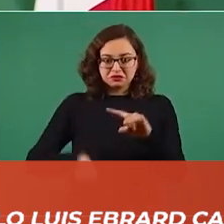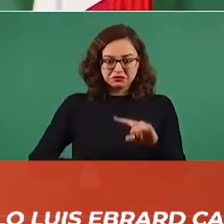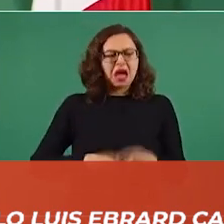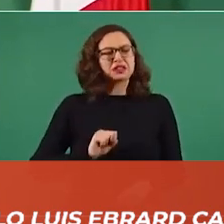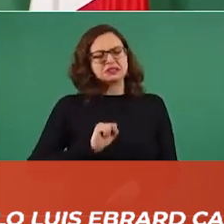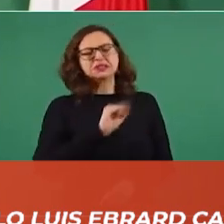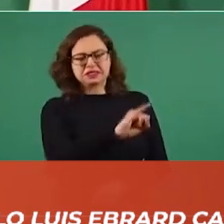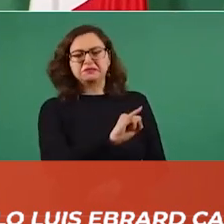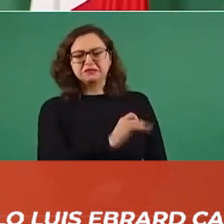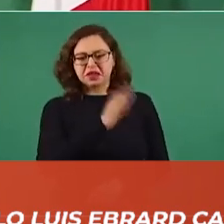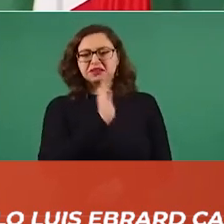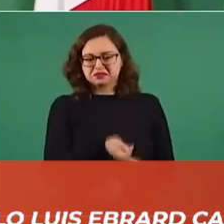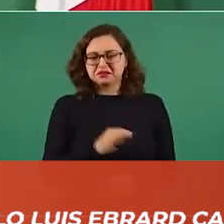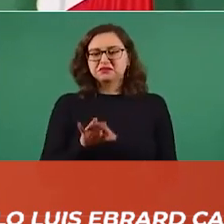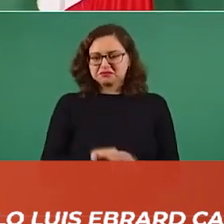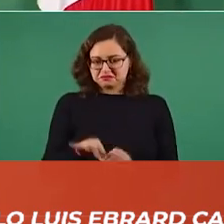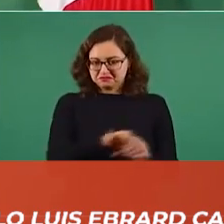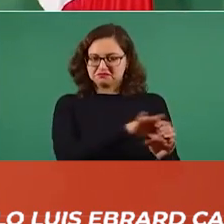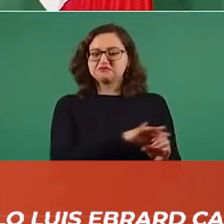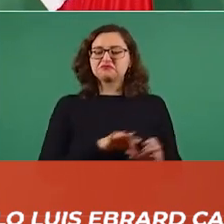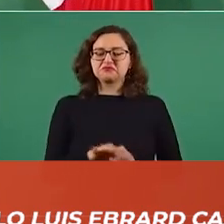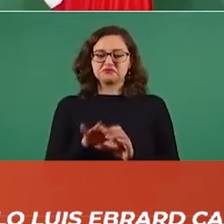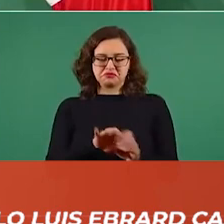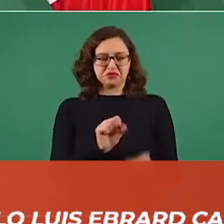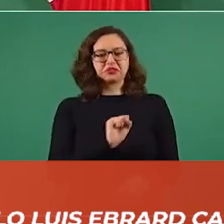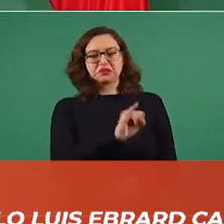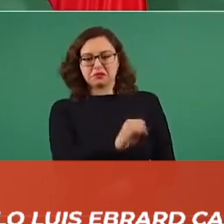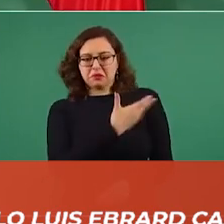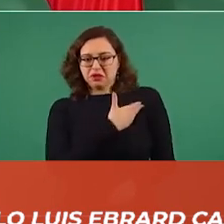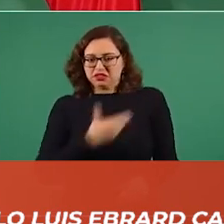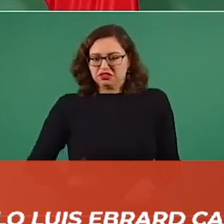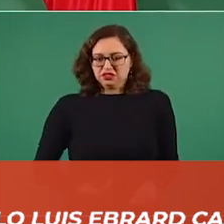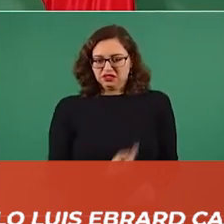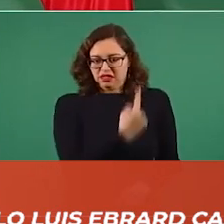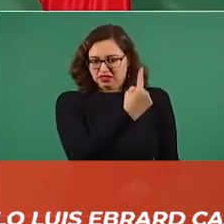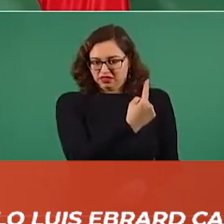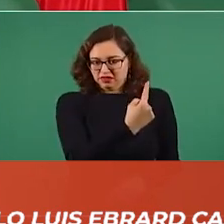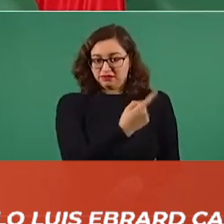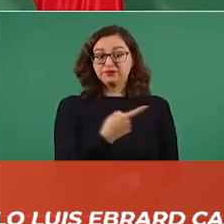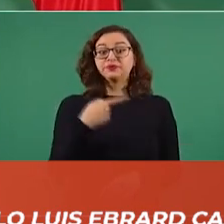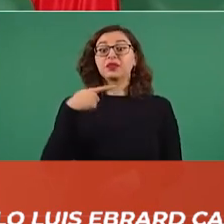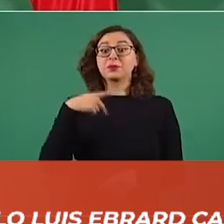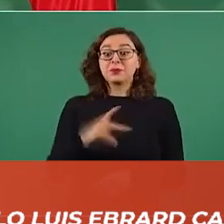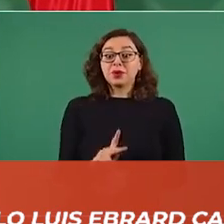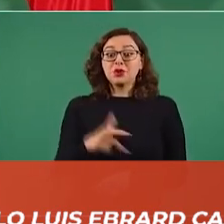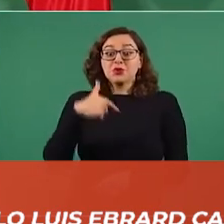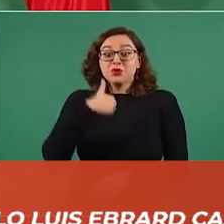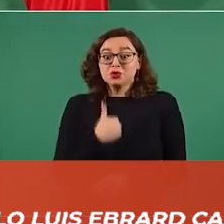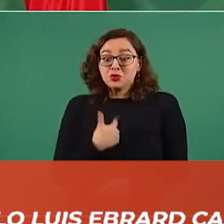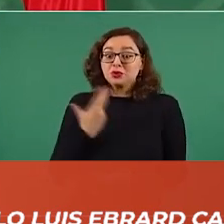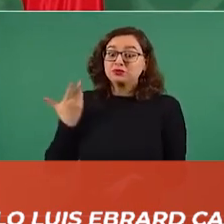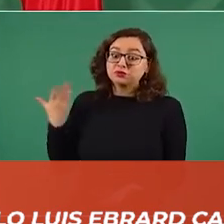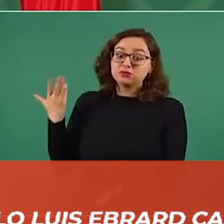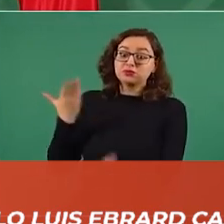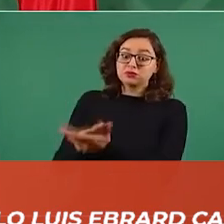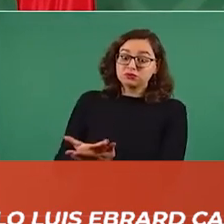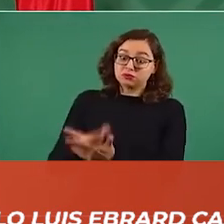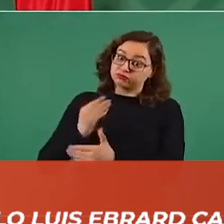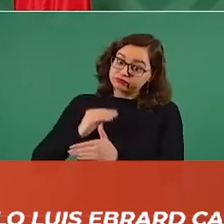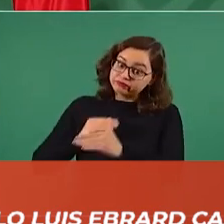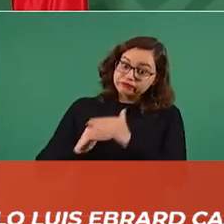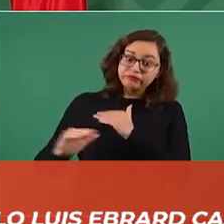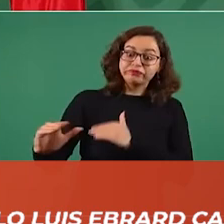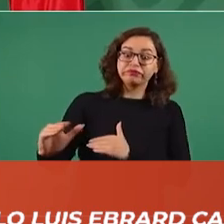embargo, estoy enviando, o mejor dicho, ya está ya en el Poder